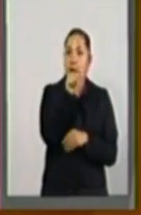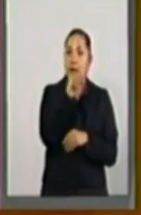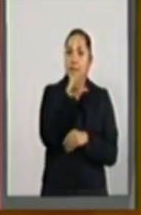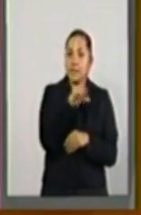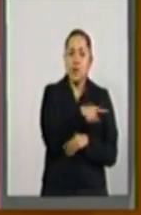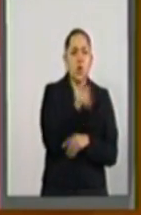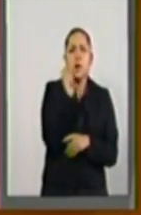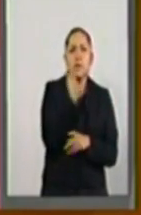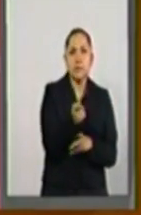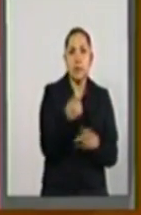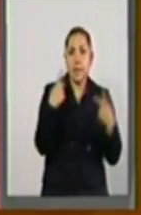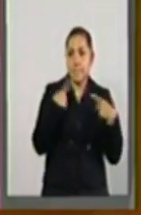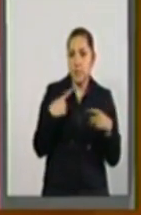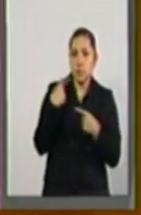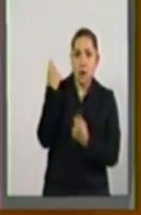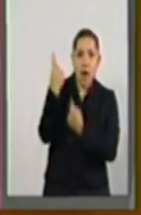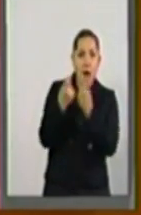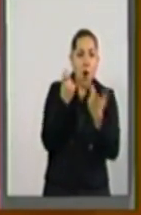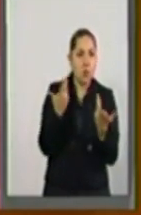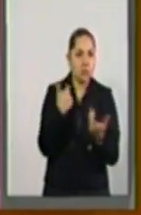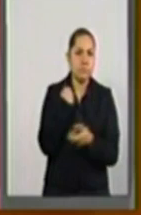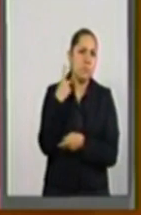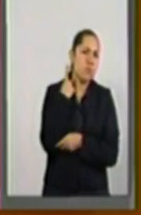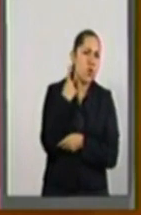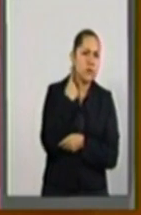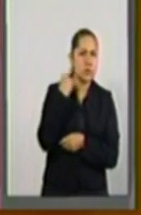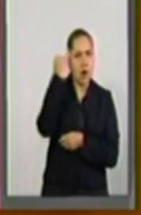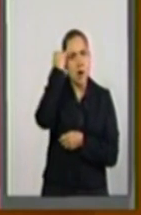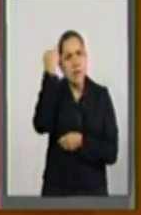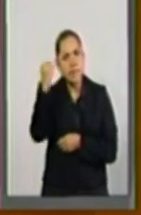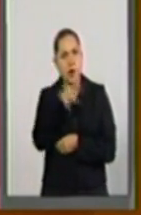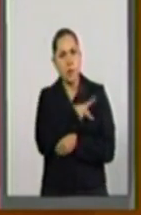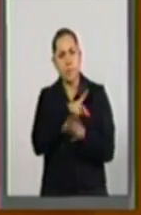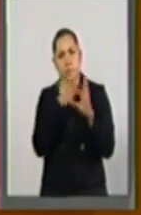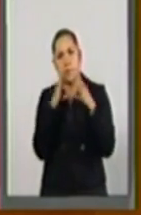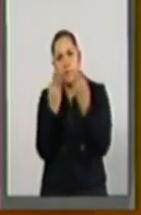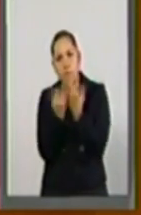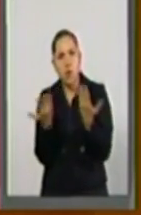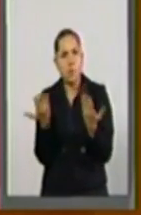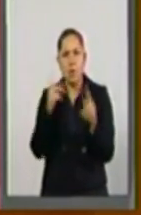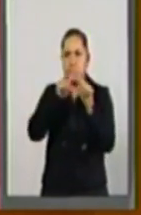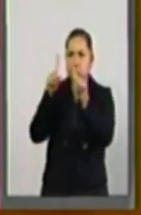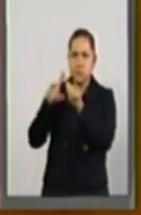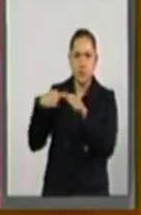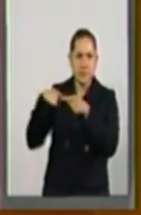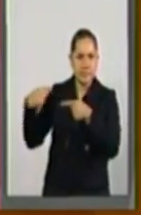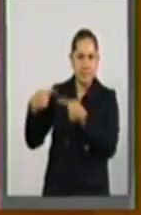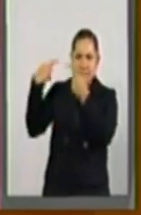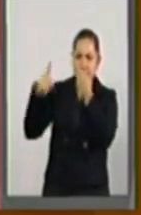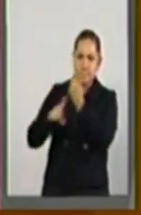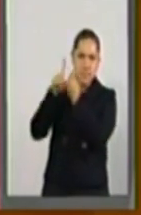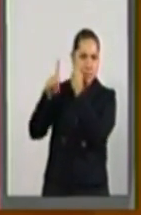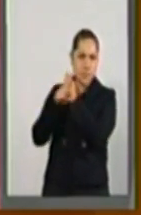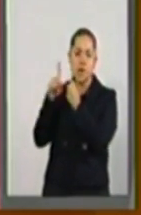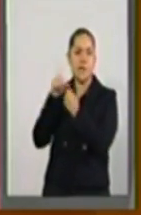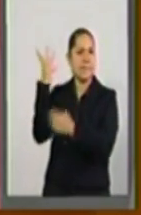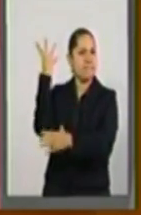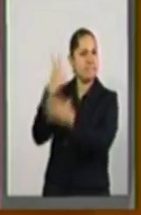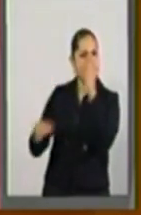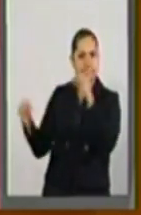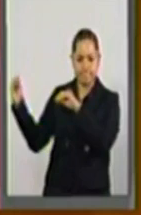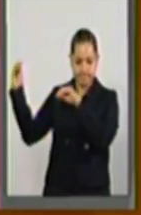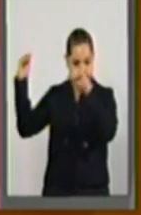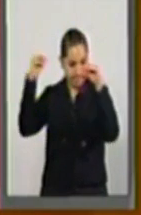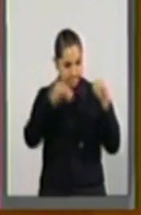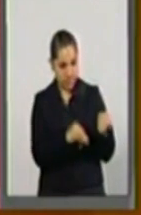persecución por motivaciones políticas y la solicitud de refugio, apartándose de la nomenclatura internacional